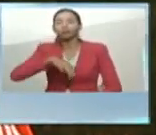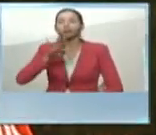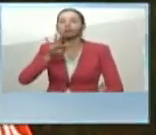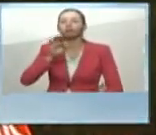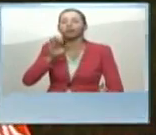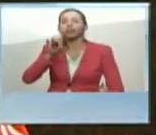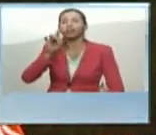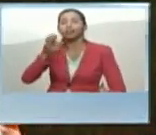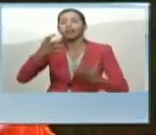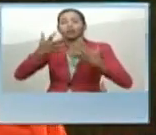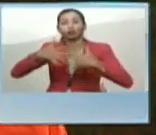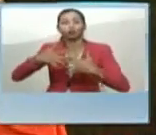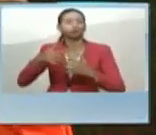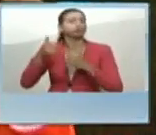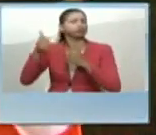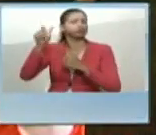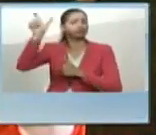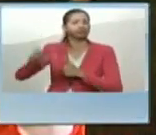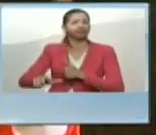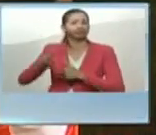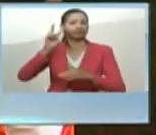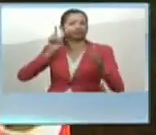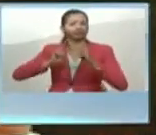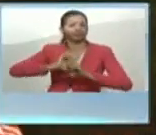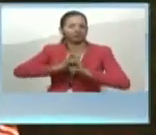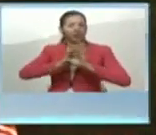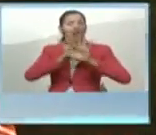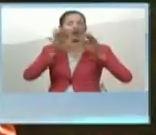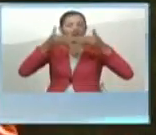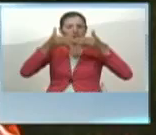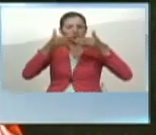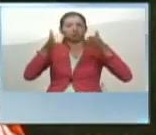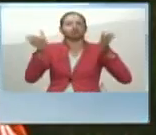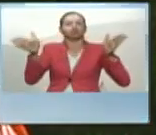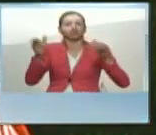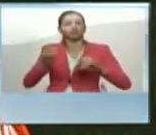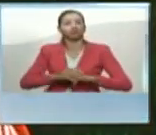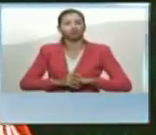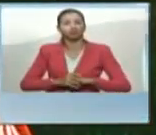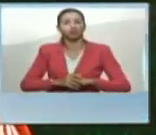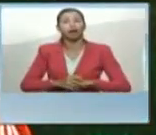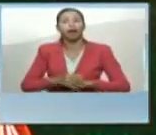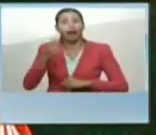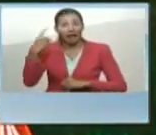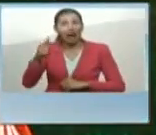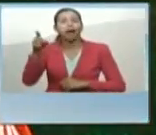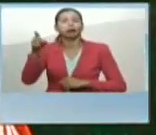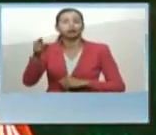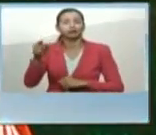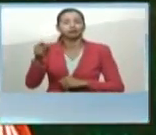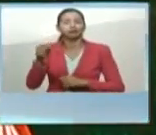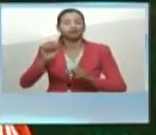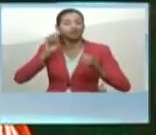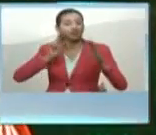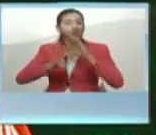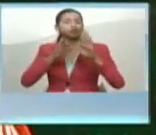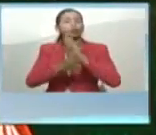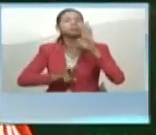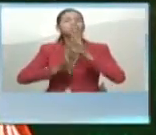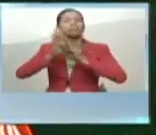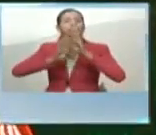decirle. Tiene una visión del desarrollo. Tiene una visión Miguel Pérez Abad del desarrollo.